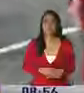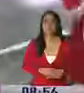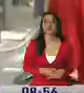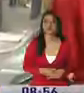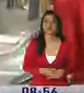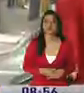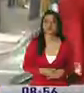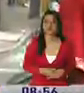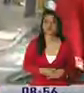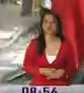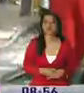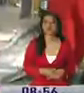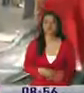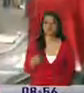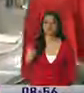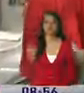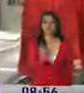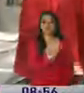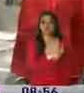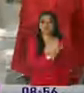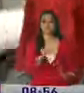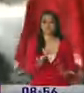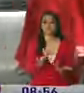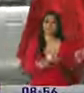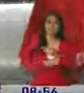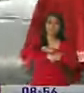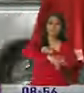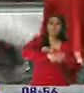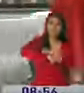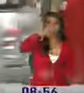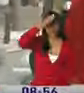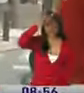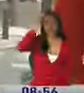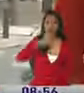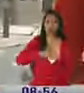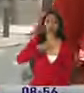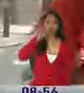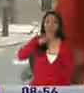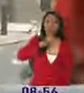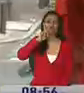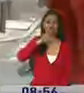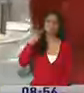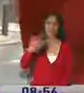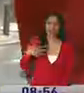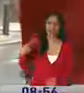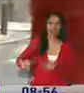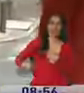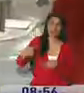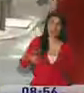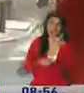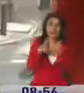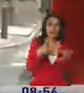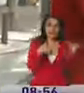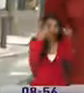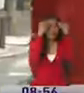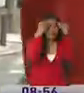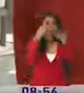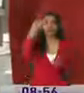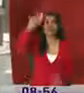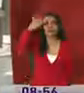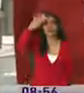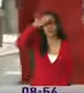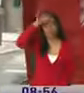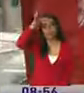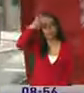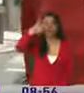Y nosotros hacemos rescate y difusión de la cultura afroecuatoriana. Entonces también se conoce sobre la cultura del Valle del Choti y Cuenca del